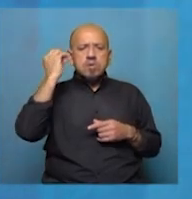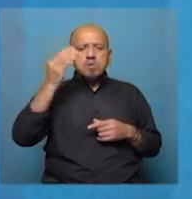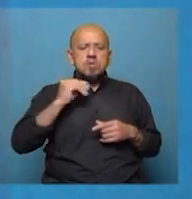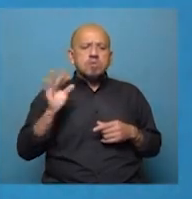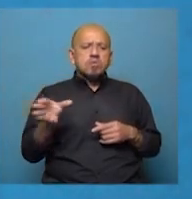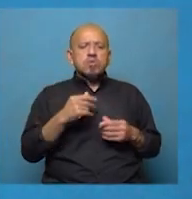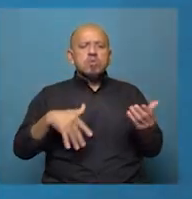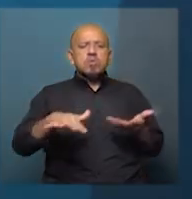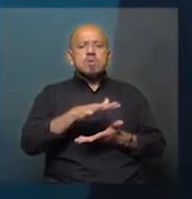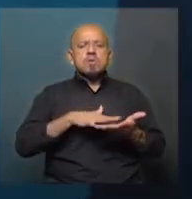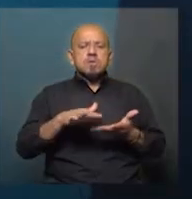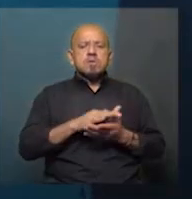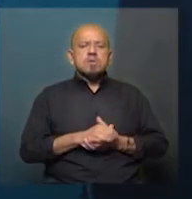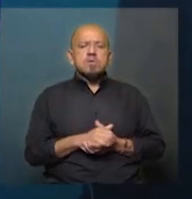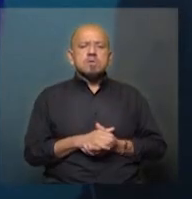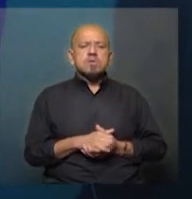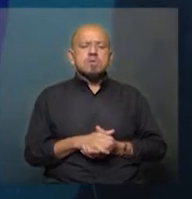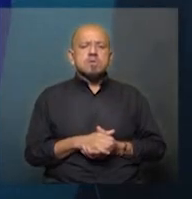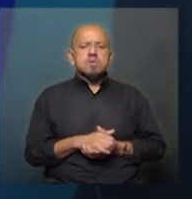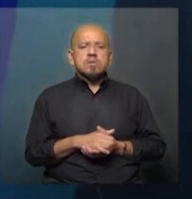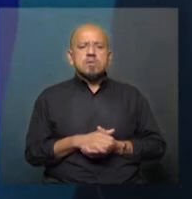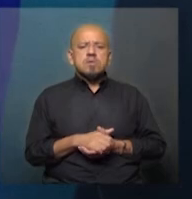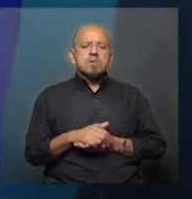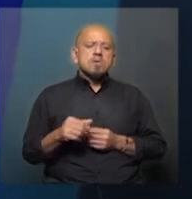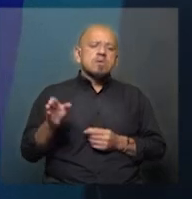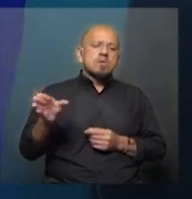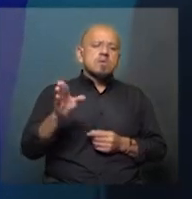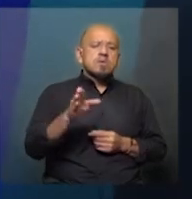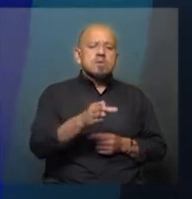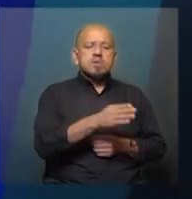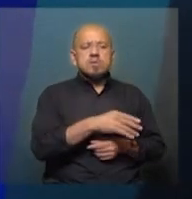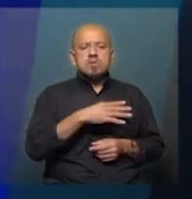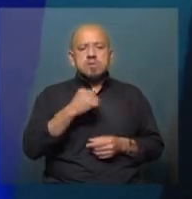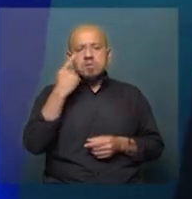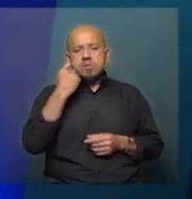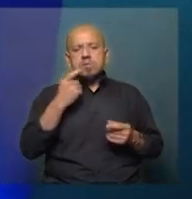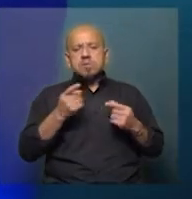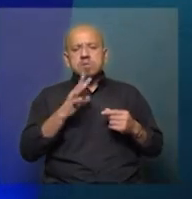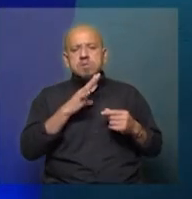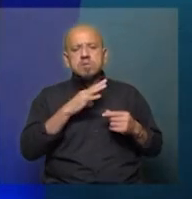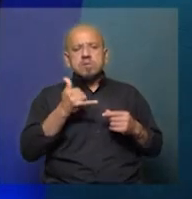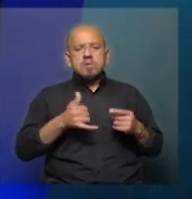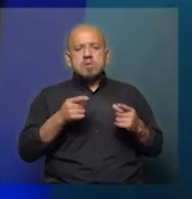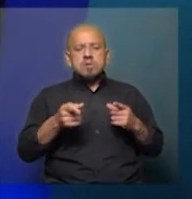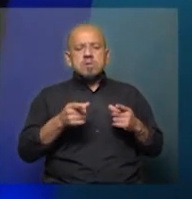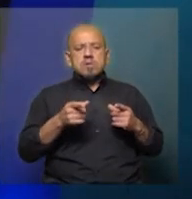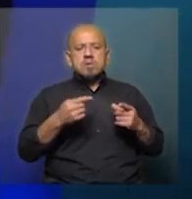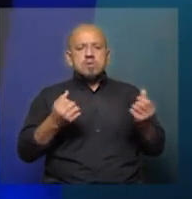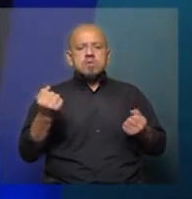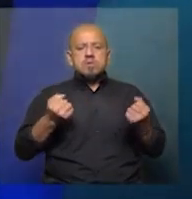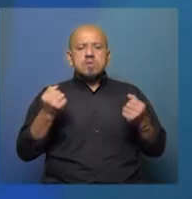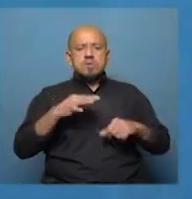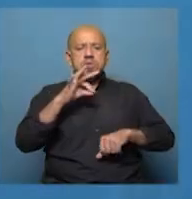el territorio Y si uno recorre algunos de esos lugares del territorio se va a encontrar que tienen chófer pero no tienen